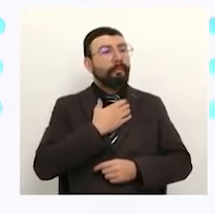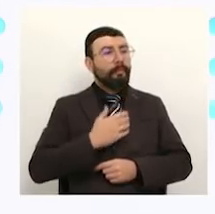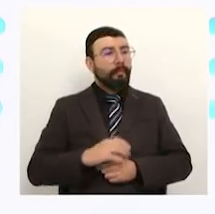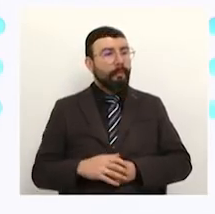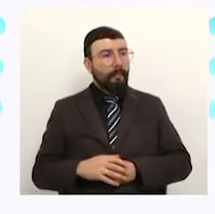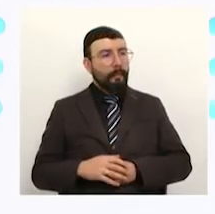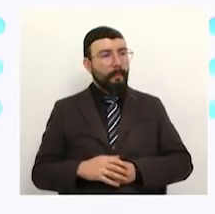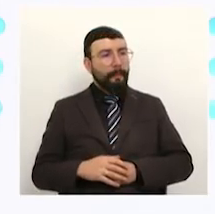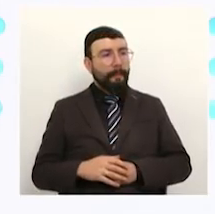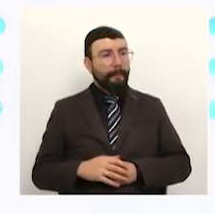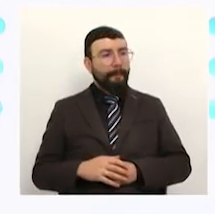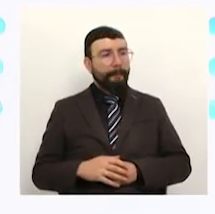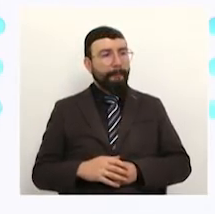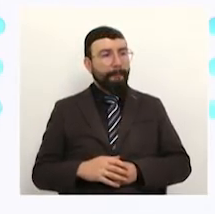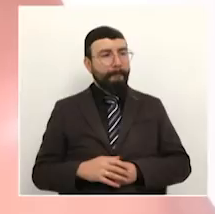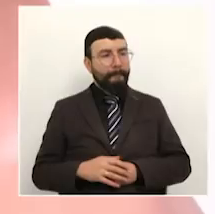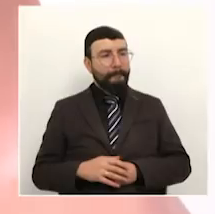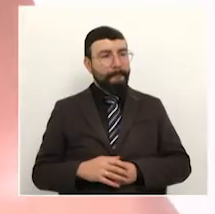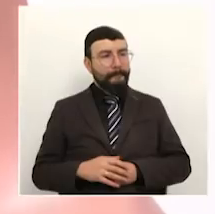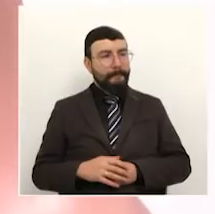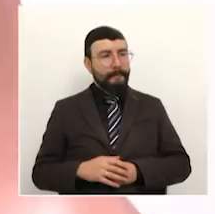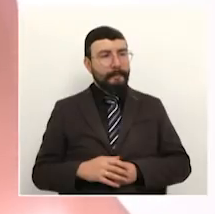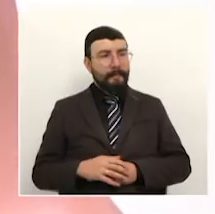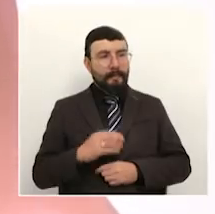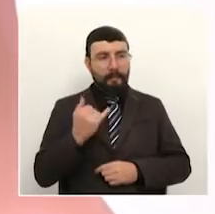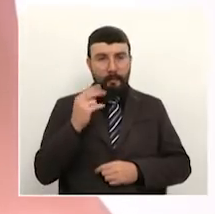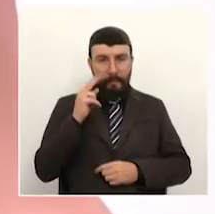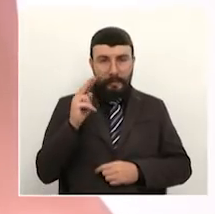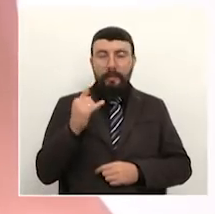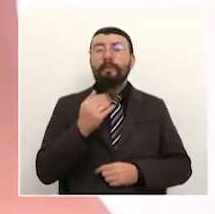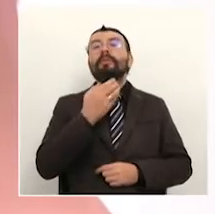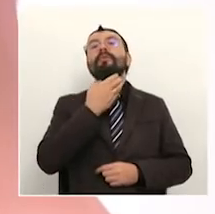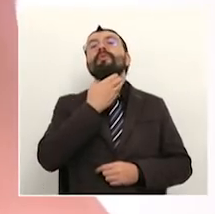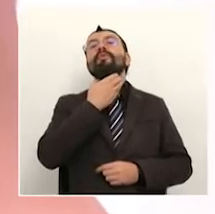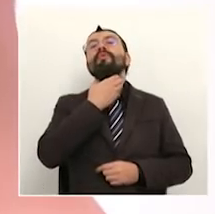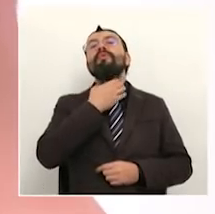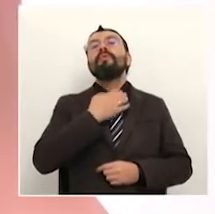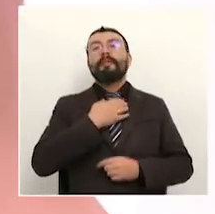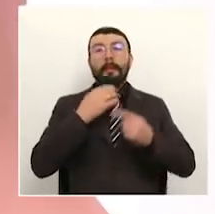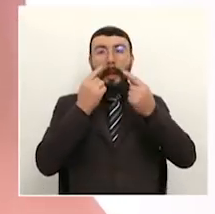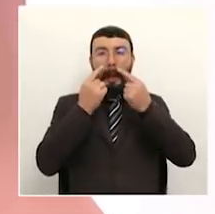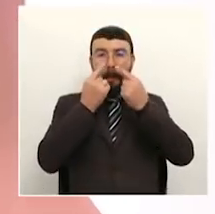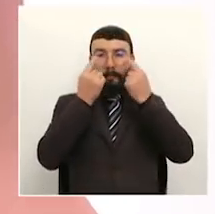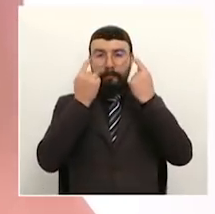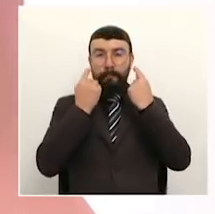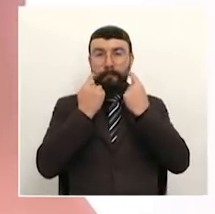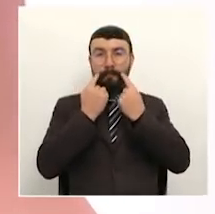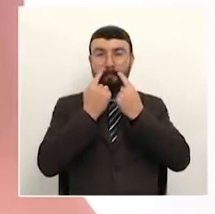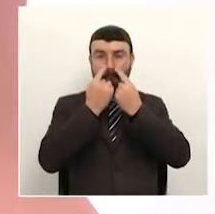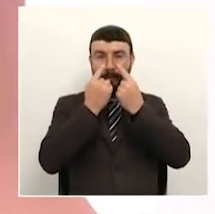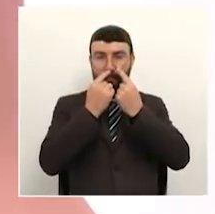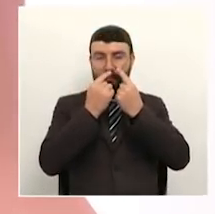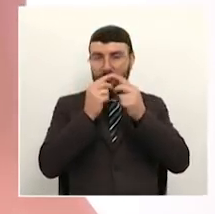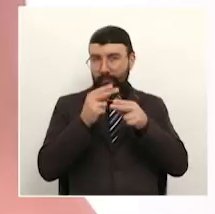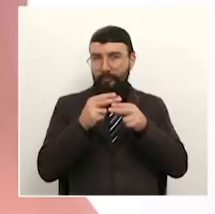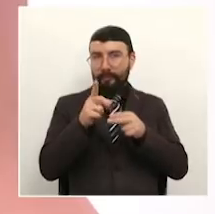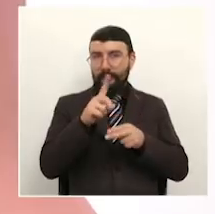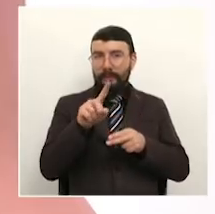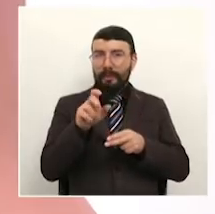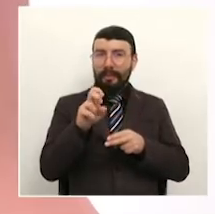ubicaditos podemos mirar que aquí los senos paranasales son estos huequitos que tenemos acá en esta porción superior